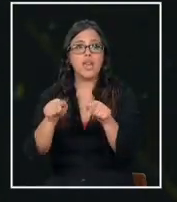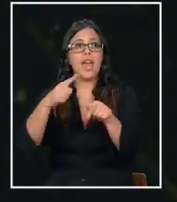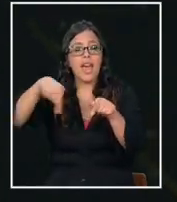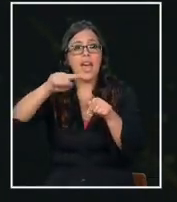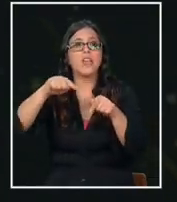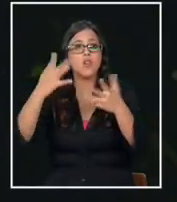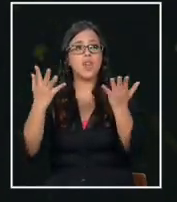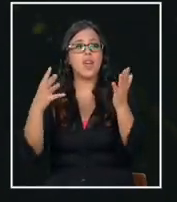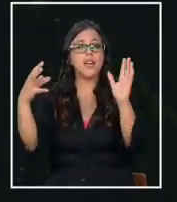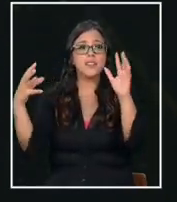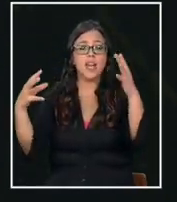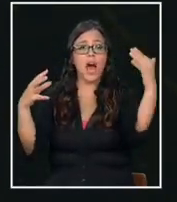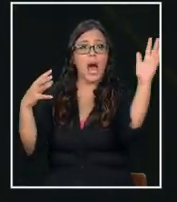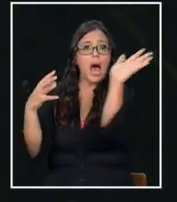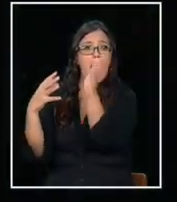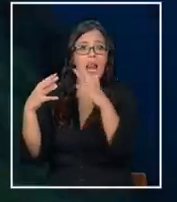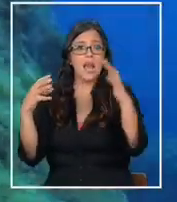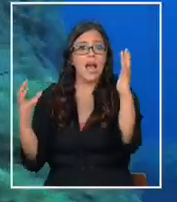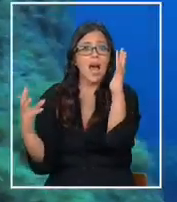desarrollando.